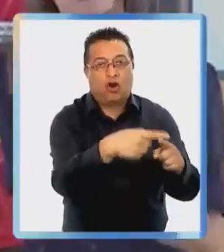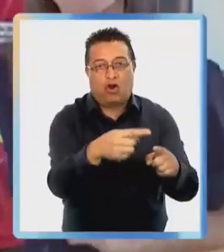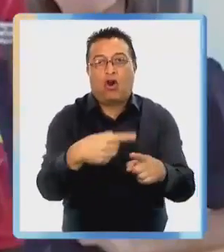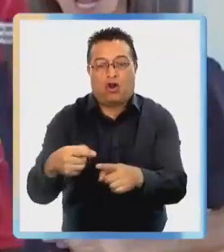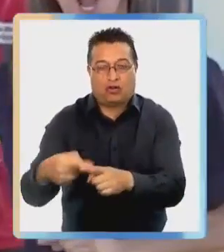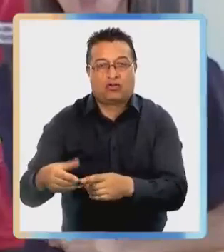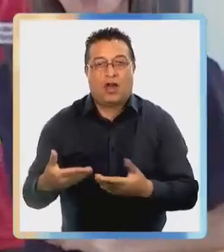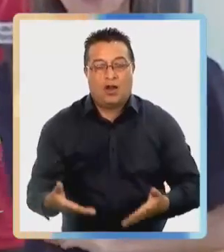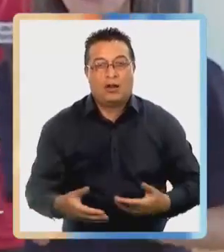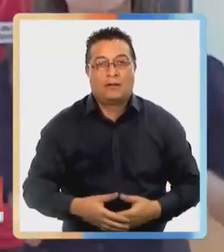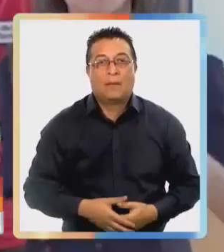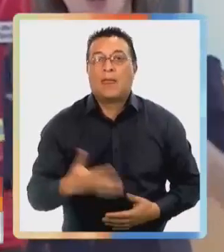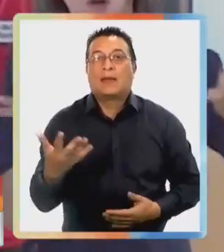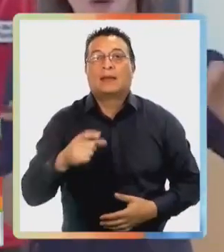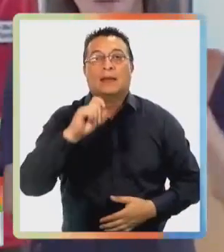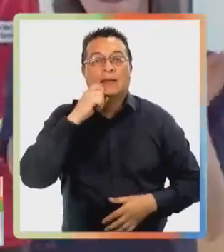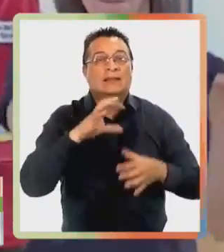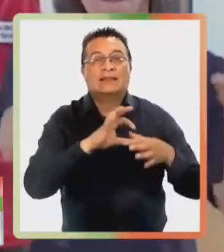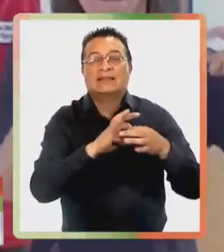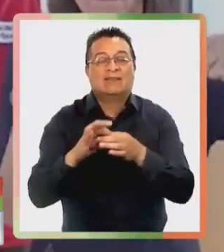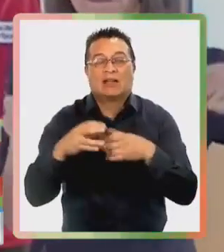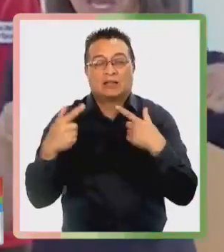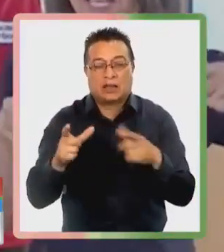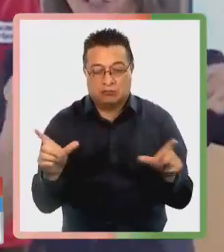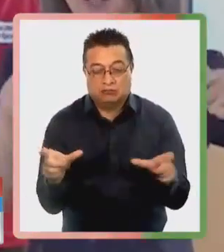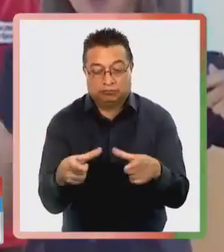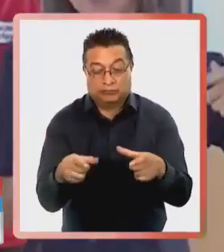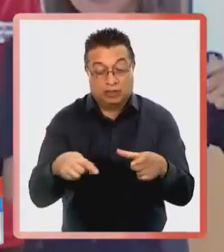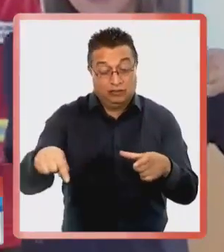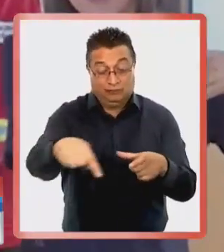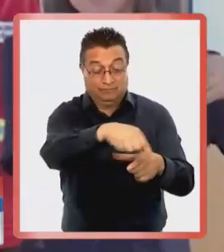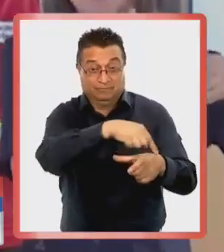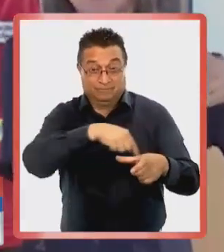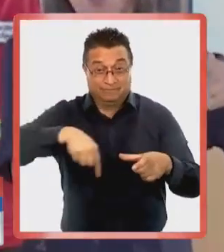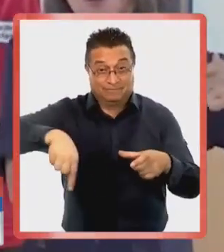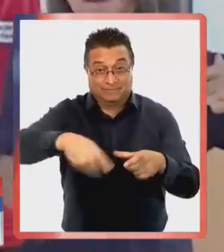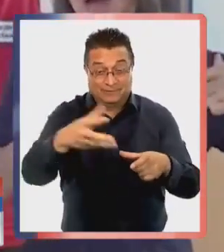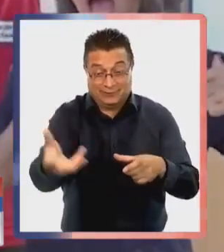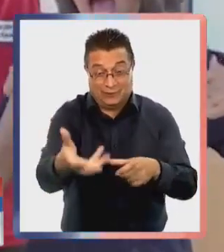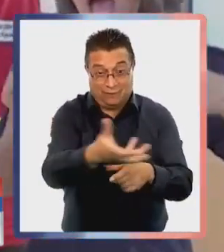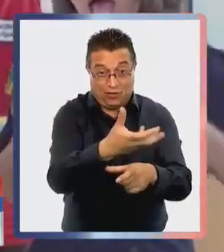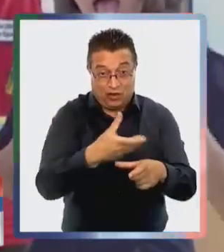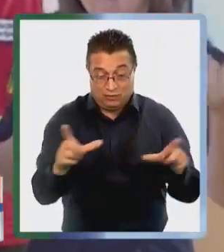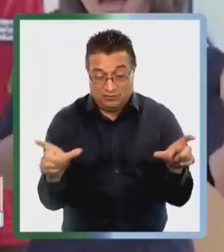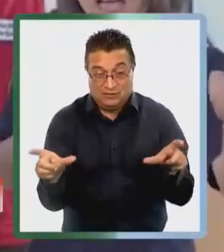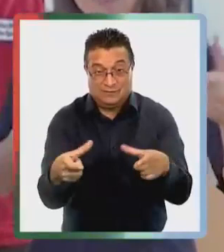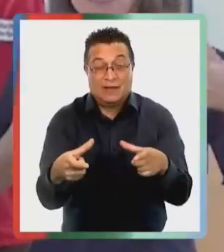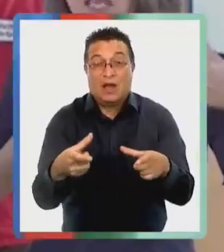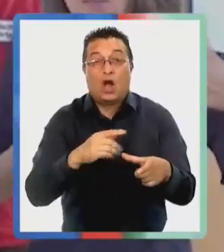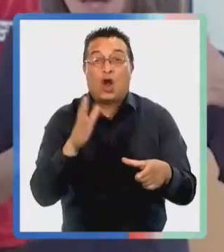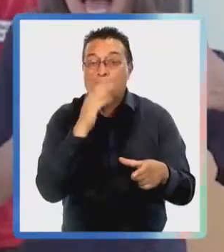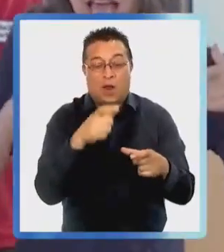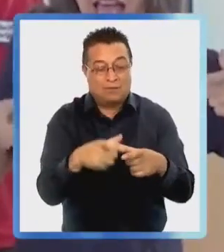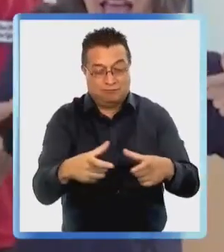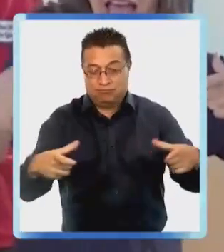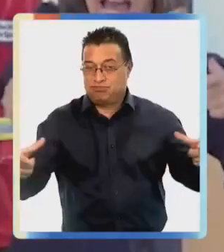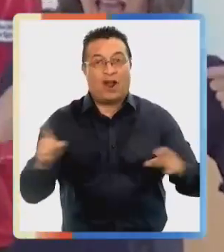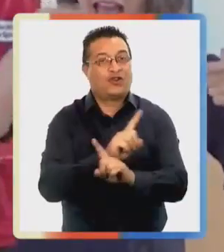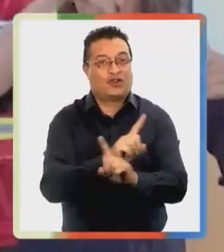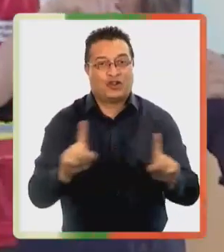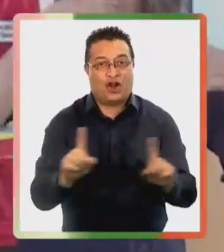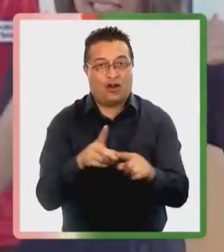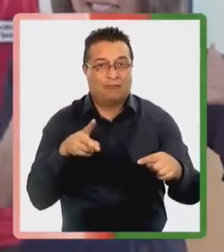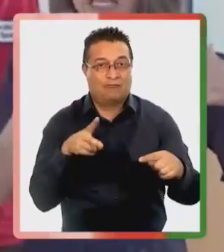que el perímetro del incendio ya no tiene avances? Al interior se mantienen algunos